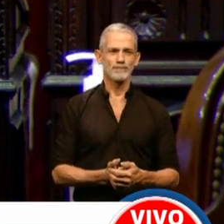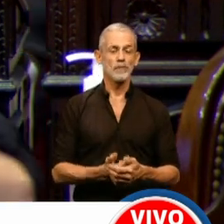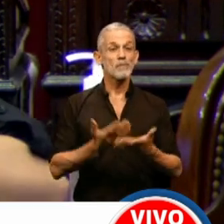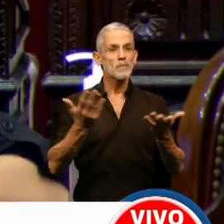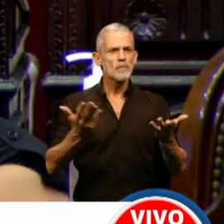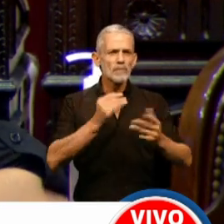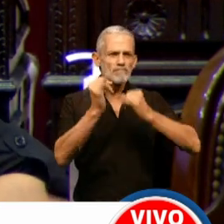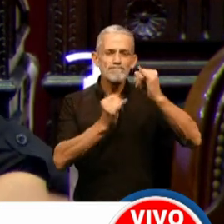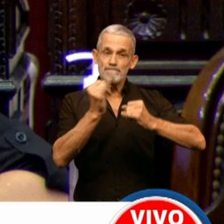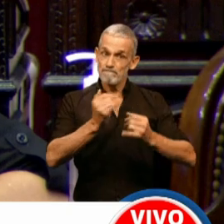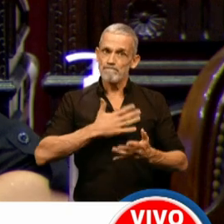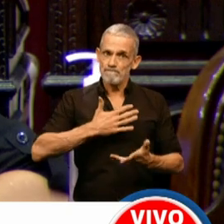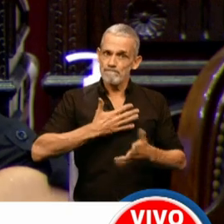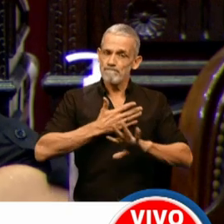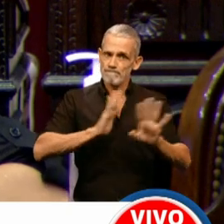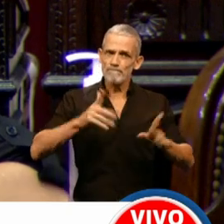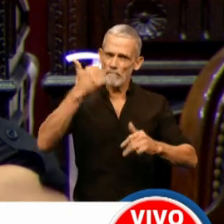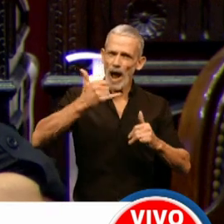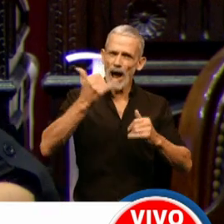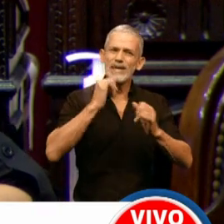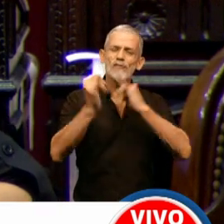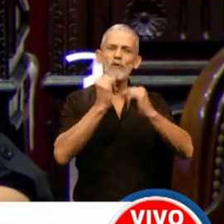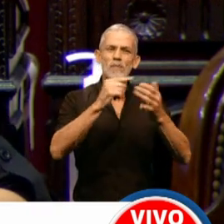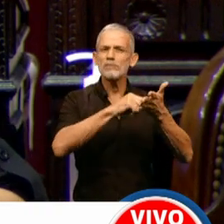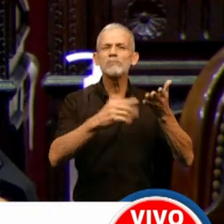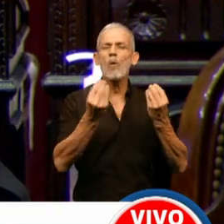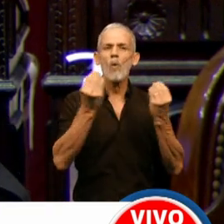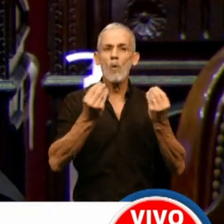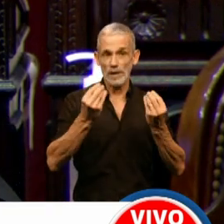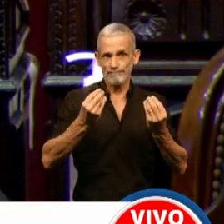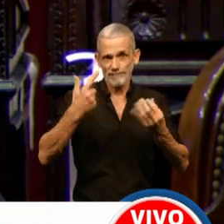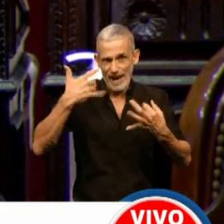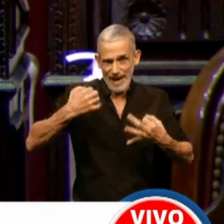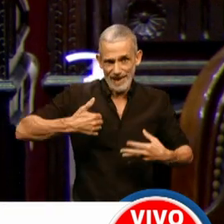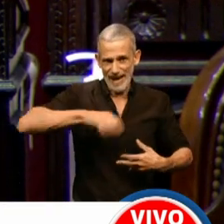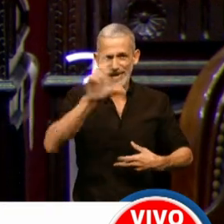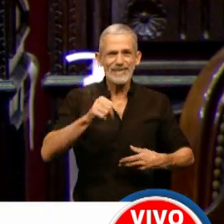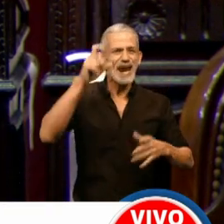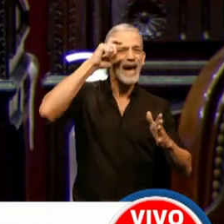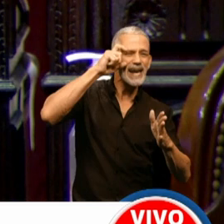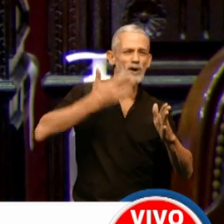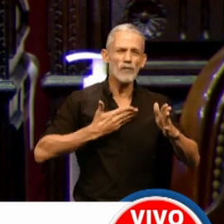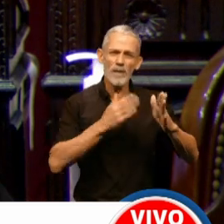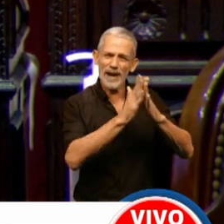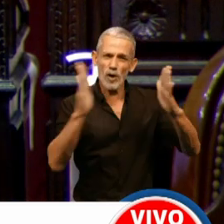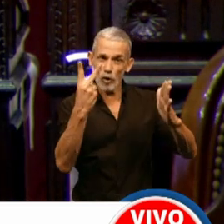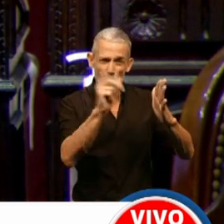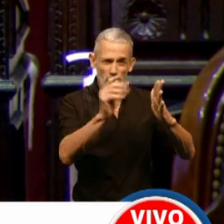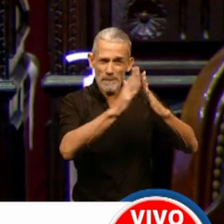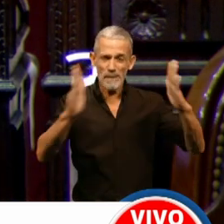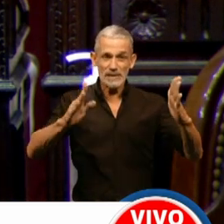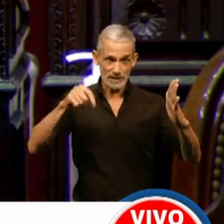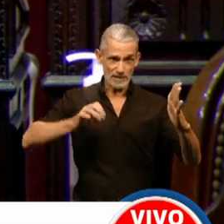datos tristes que nos atraviesan y que es la realidad de nuestro país solo en enero y febrero del